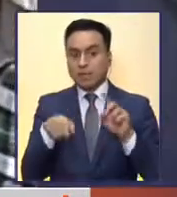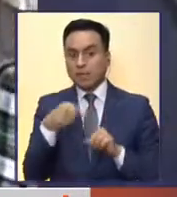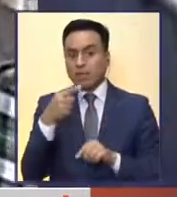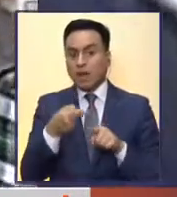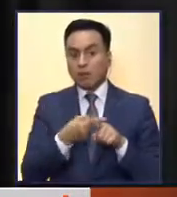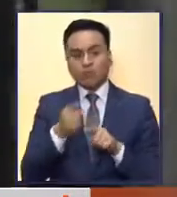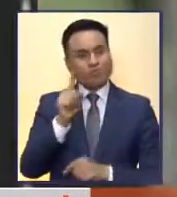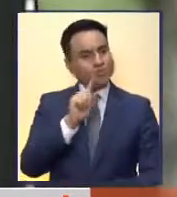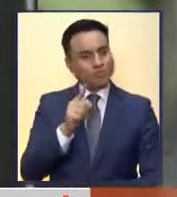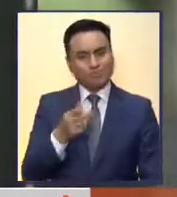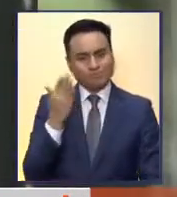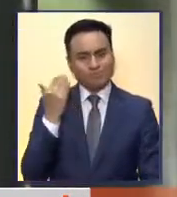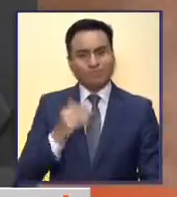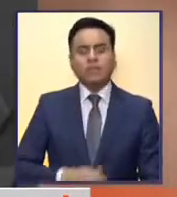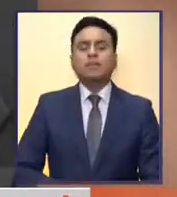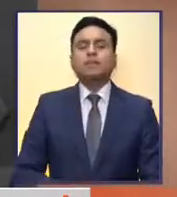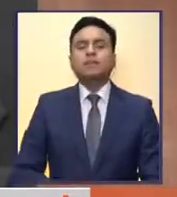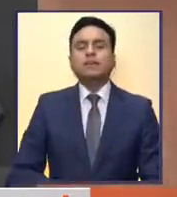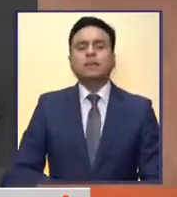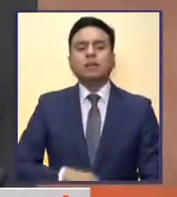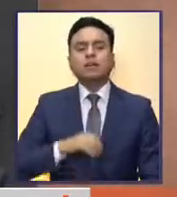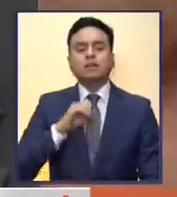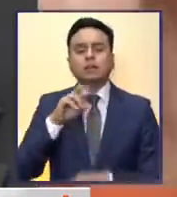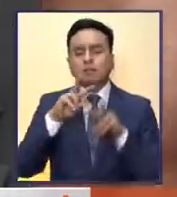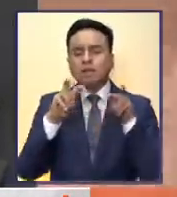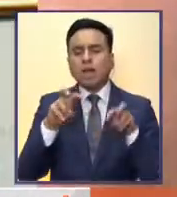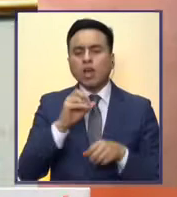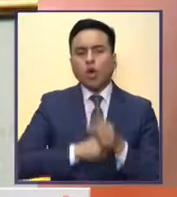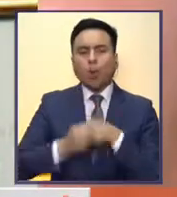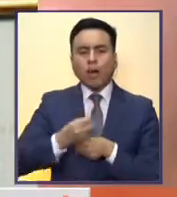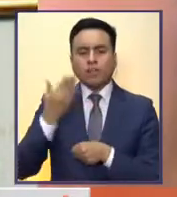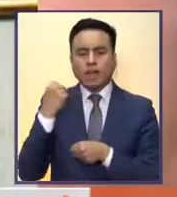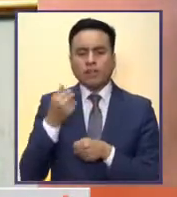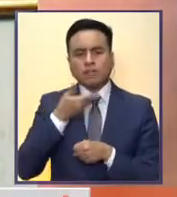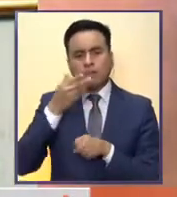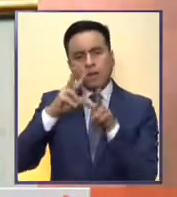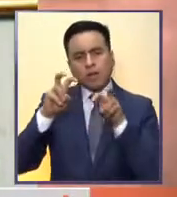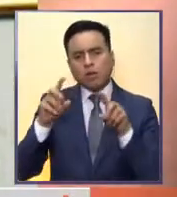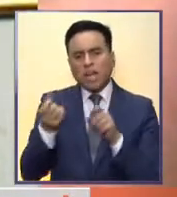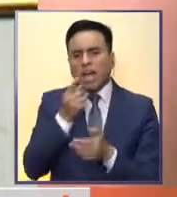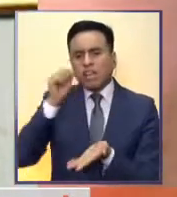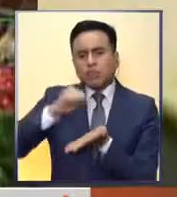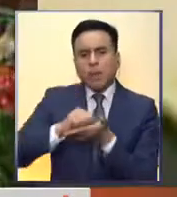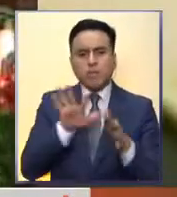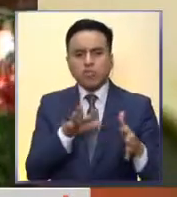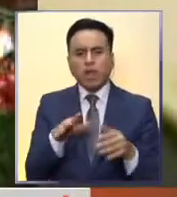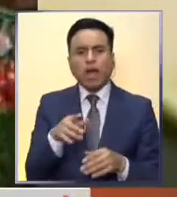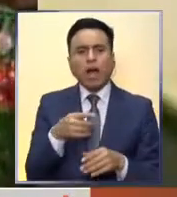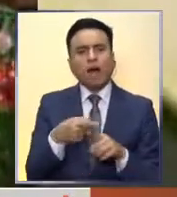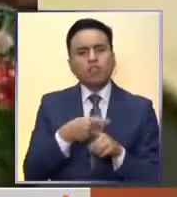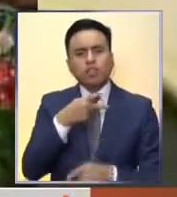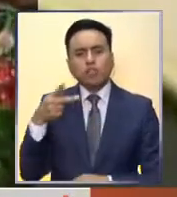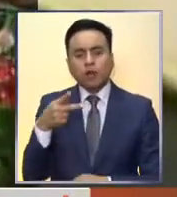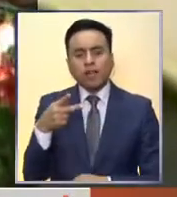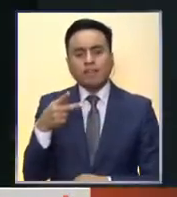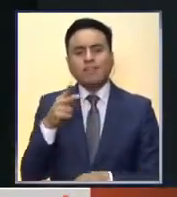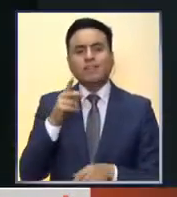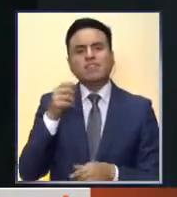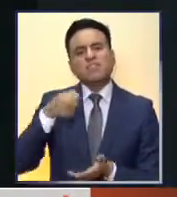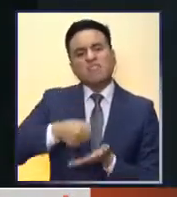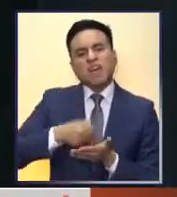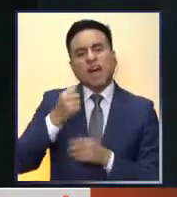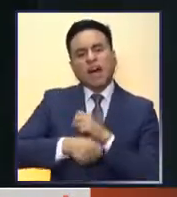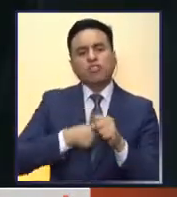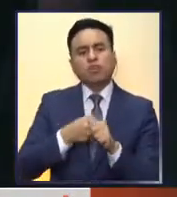abusos. La indagación contra Precht se inició el año pasado en el marco de una denuncia por presunto abuso sexual cometido a fines de los